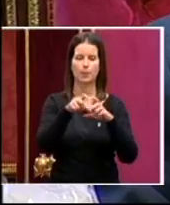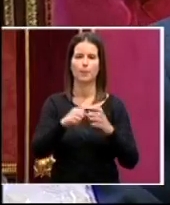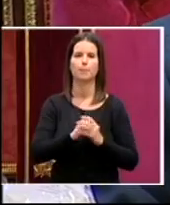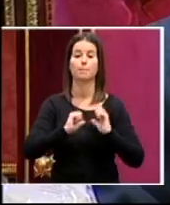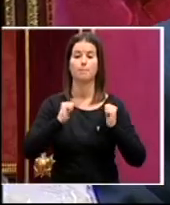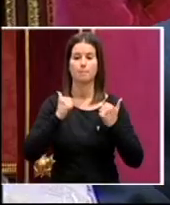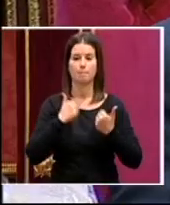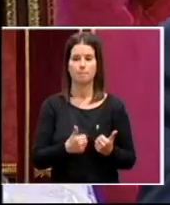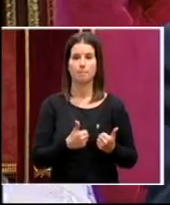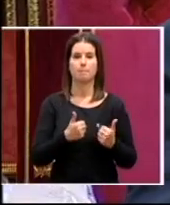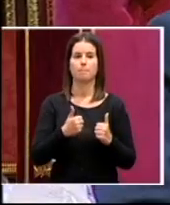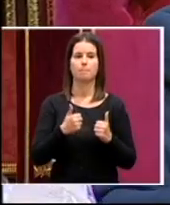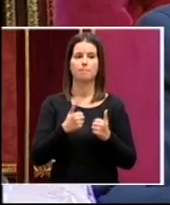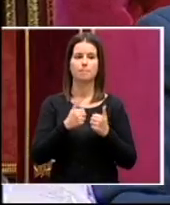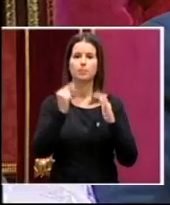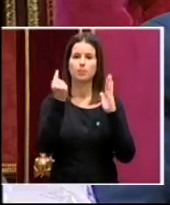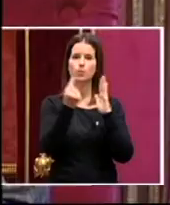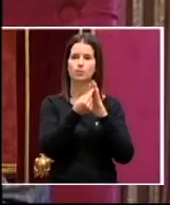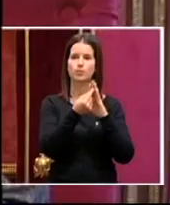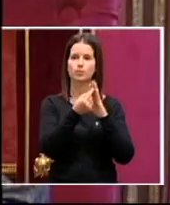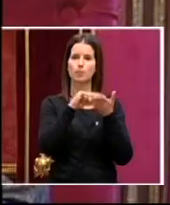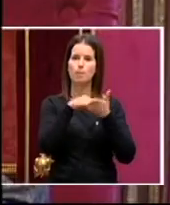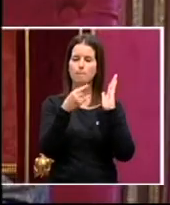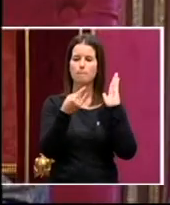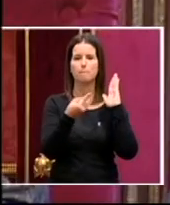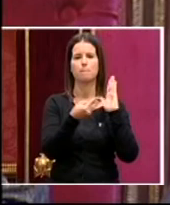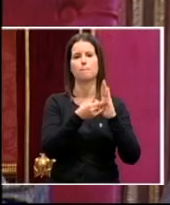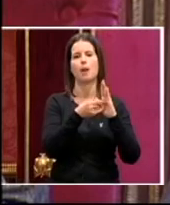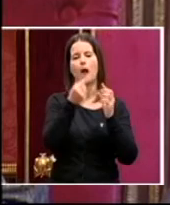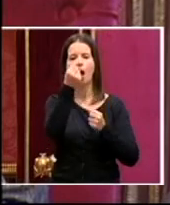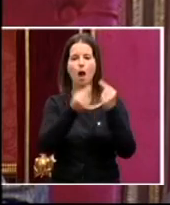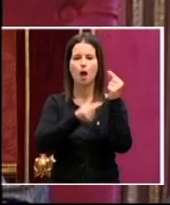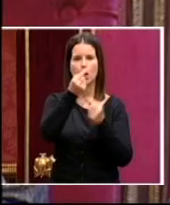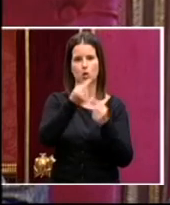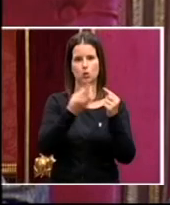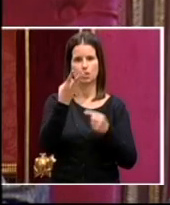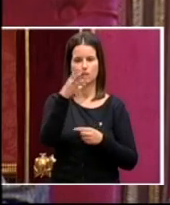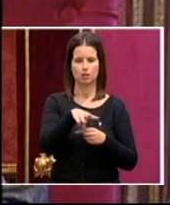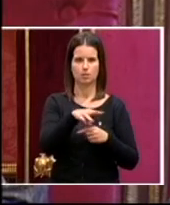Vamos a empezar, Baldomero, por el plan de ajuste del tercer trimestre.